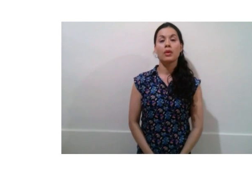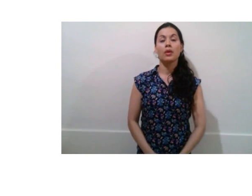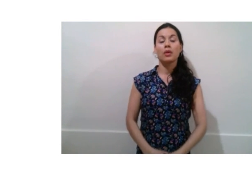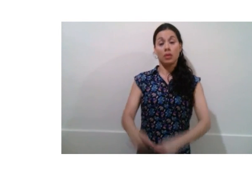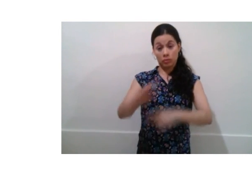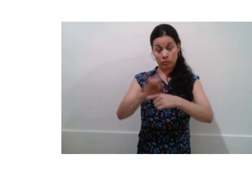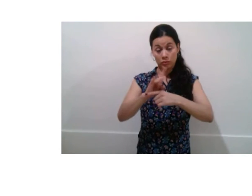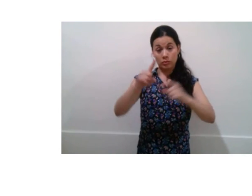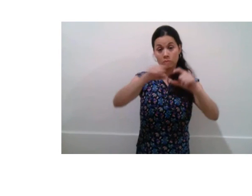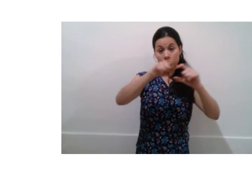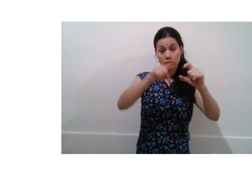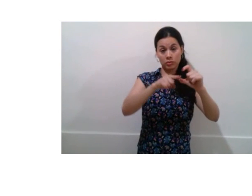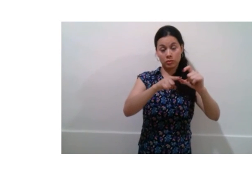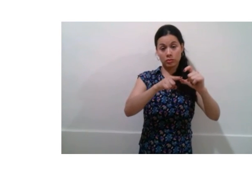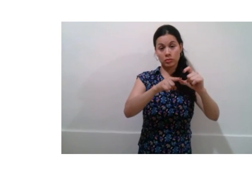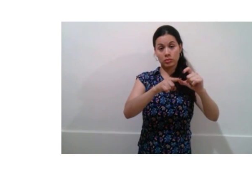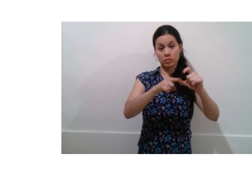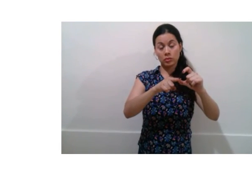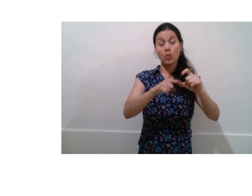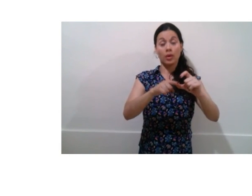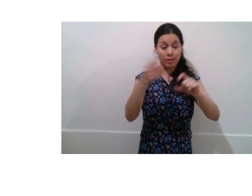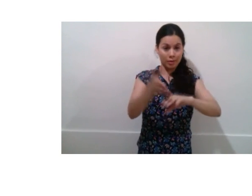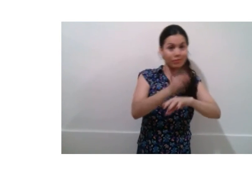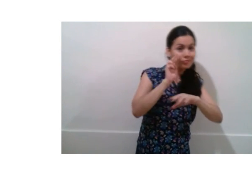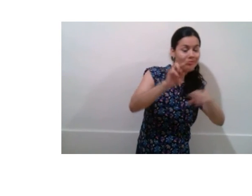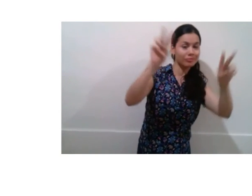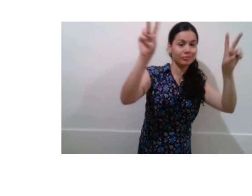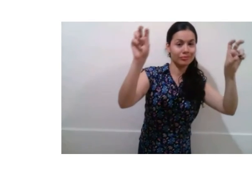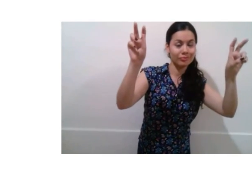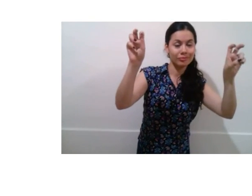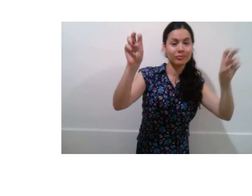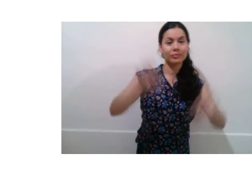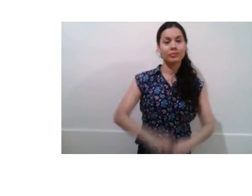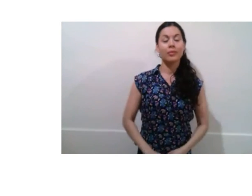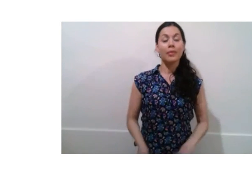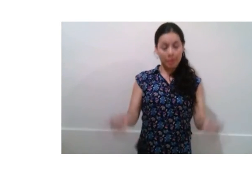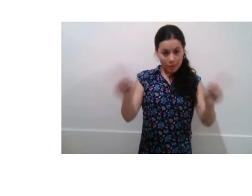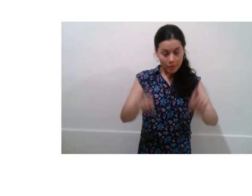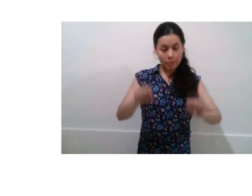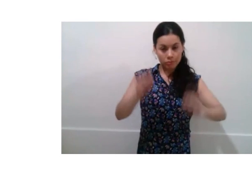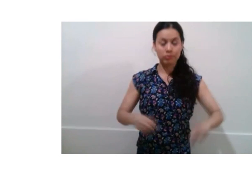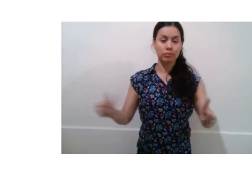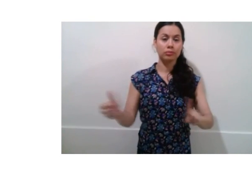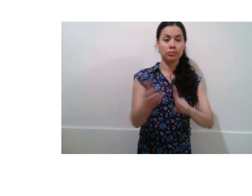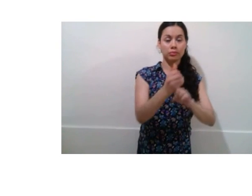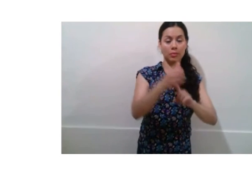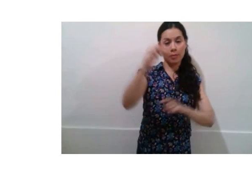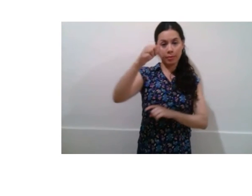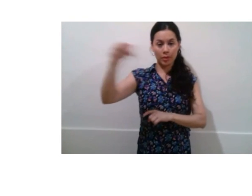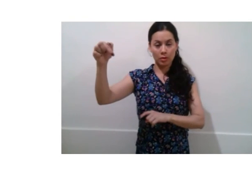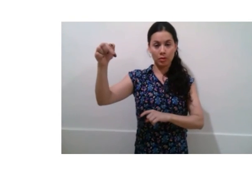Mediante ecuaciones vistas en la teoría anterior, también hallamos el